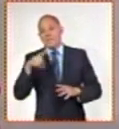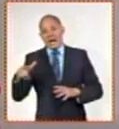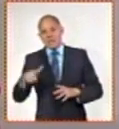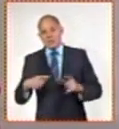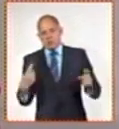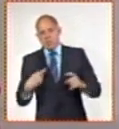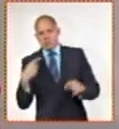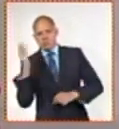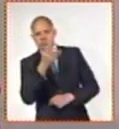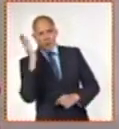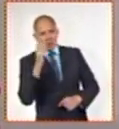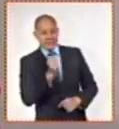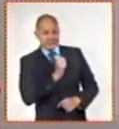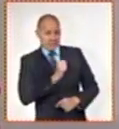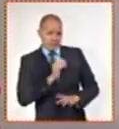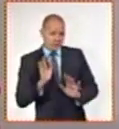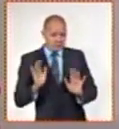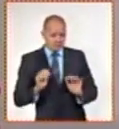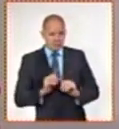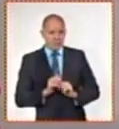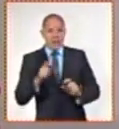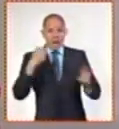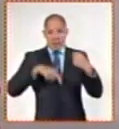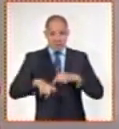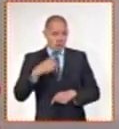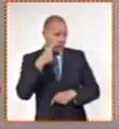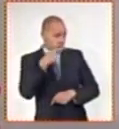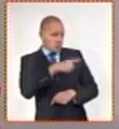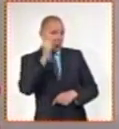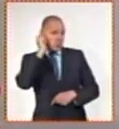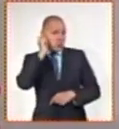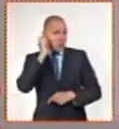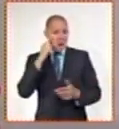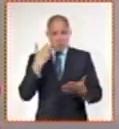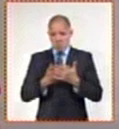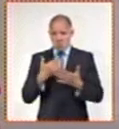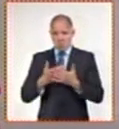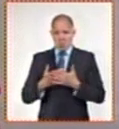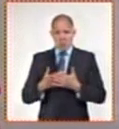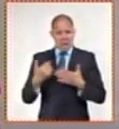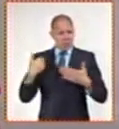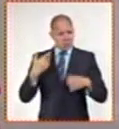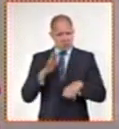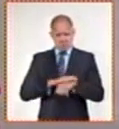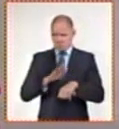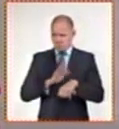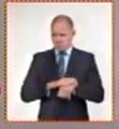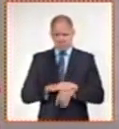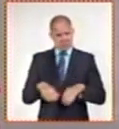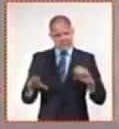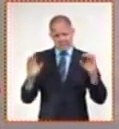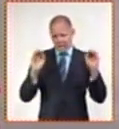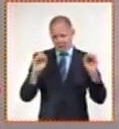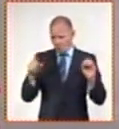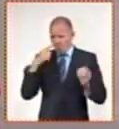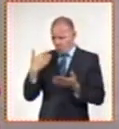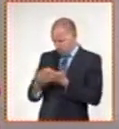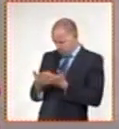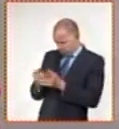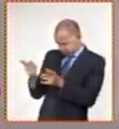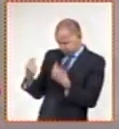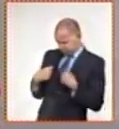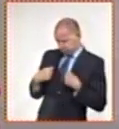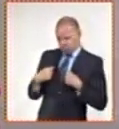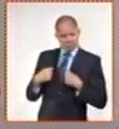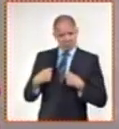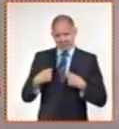demostrando que no tiene nada que ocultar, que no hay pruebas en su contra para acusarla